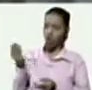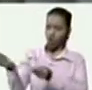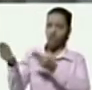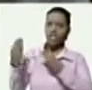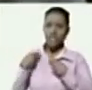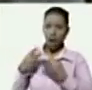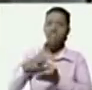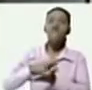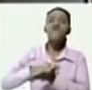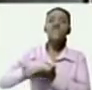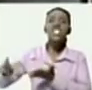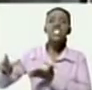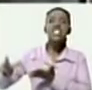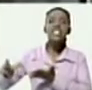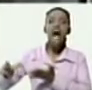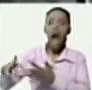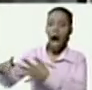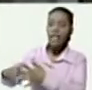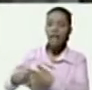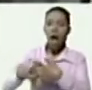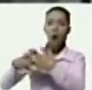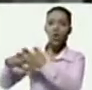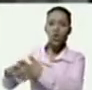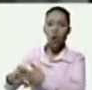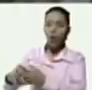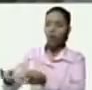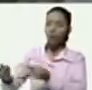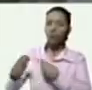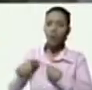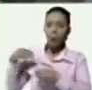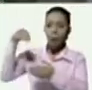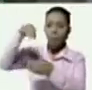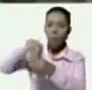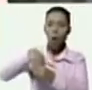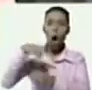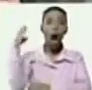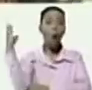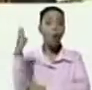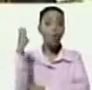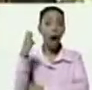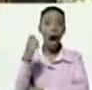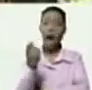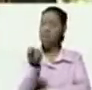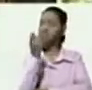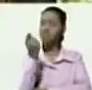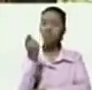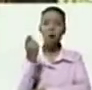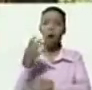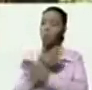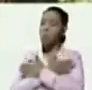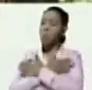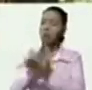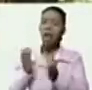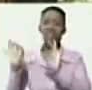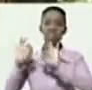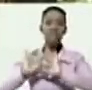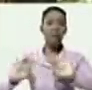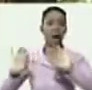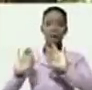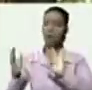visas norteamericanas o visas para vivir en Europa, a ninguno de nosotros nos